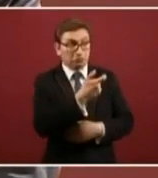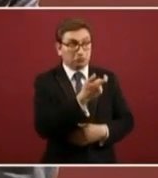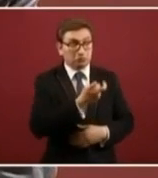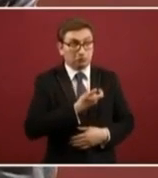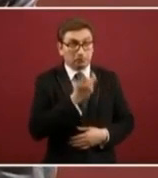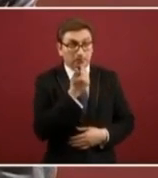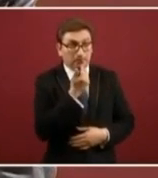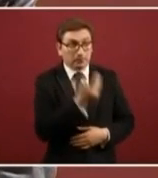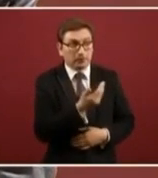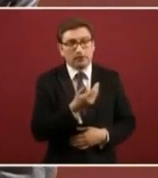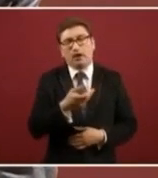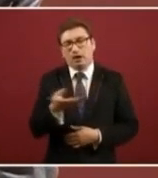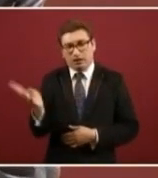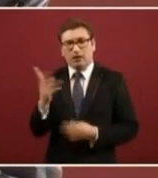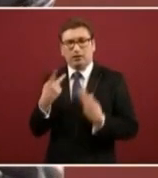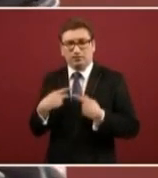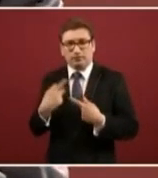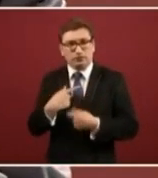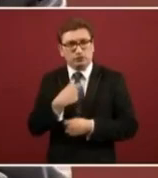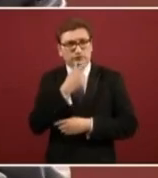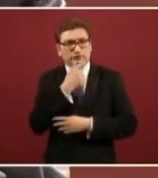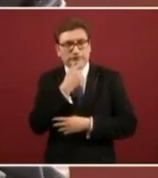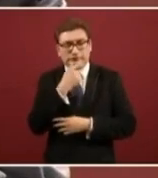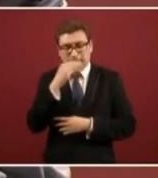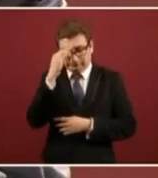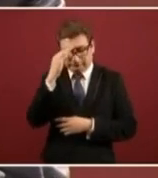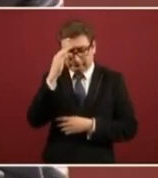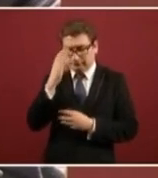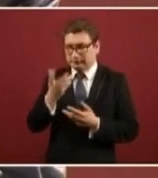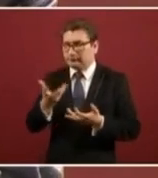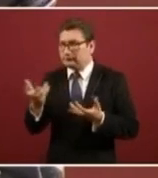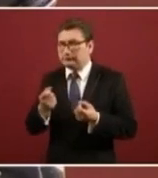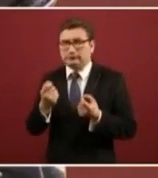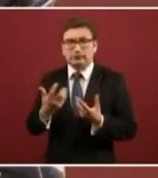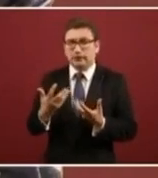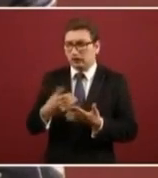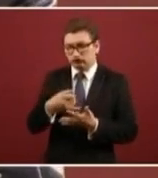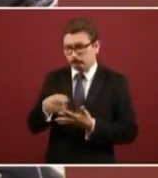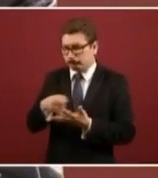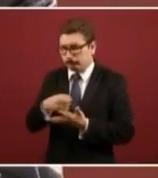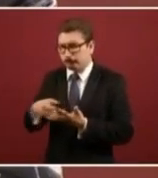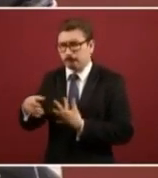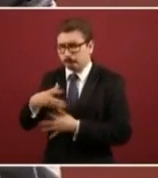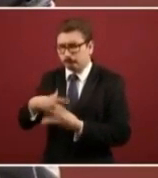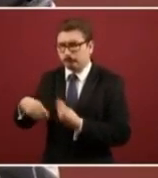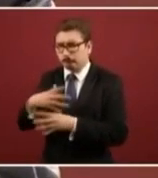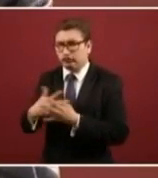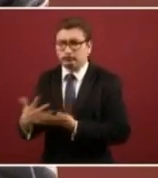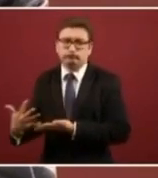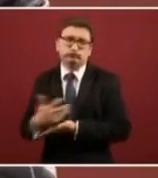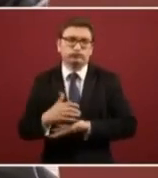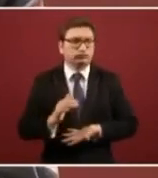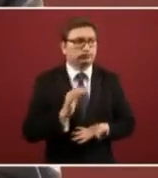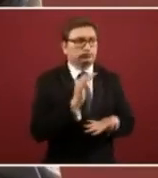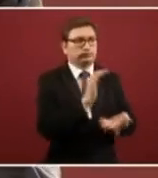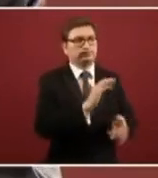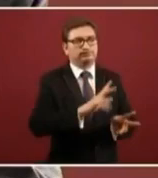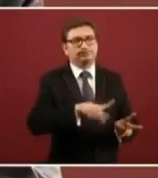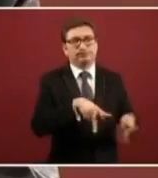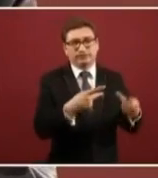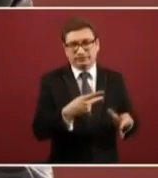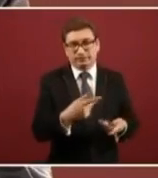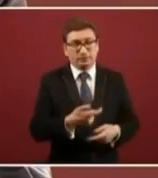la gente ve cómo le hace y produce y siembra, si hay precio. Si no hay